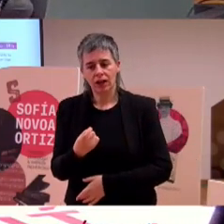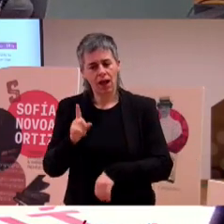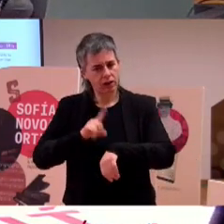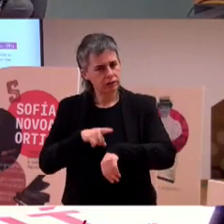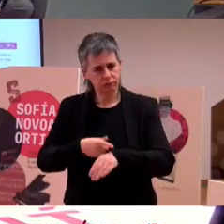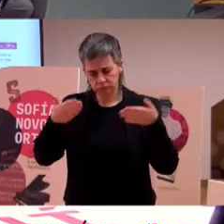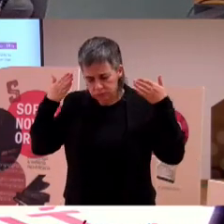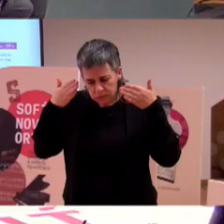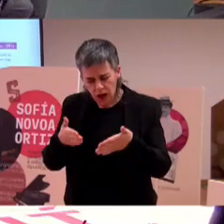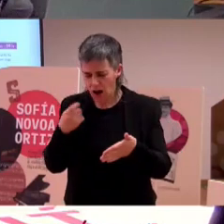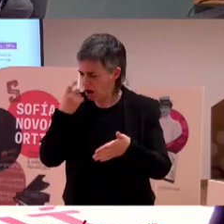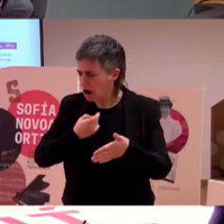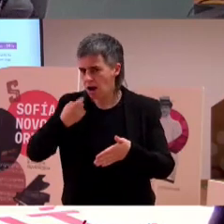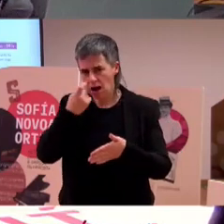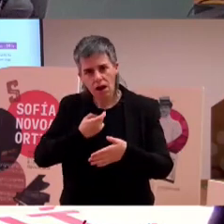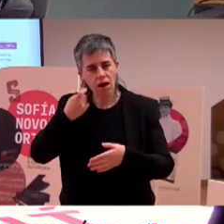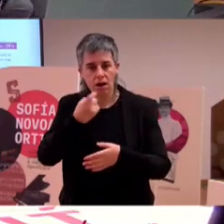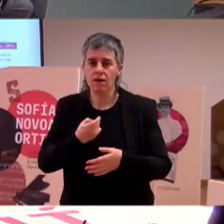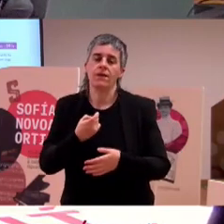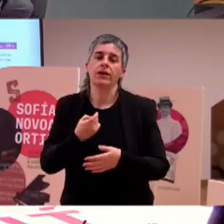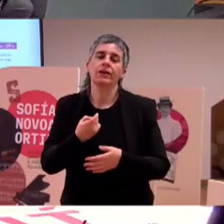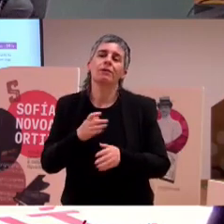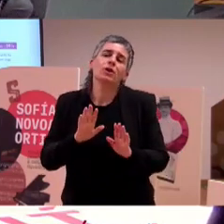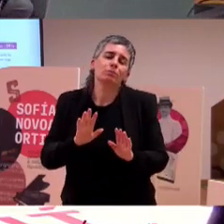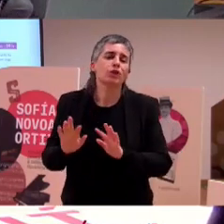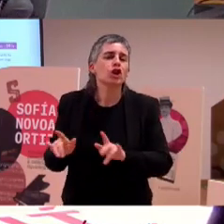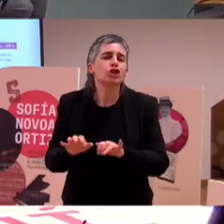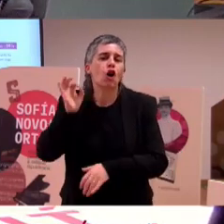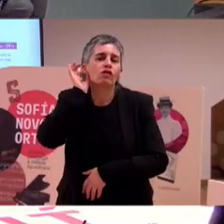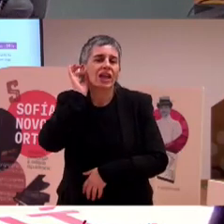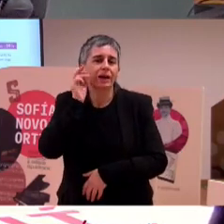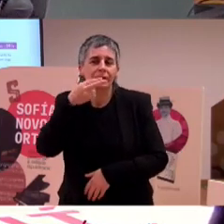elo moito tempo. E Sofía tiña outros intereses tamén.